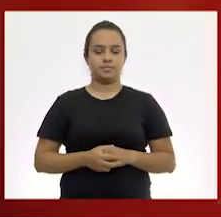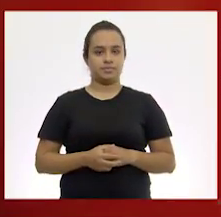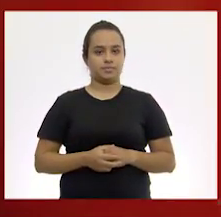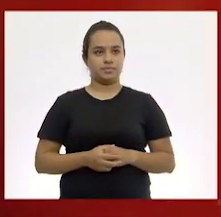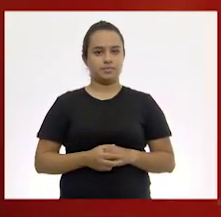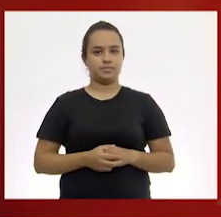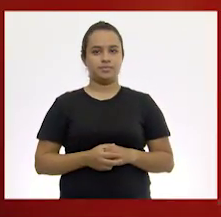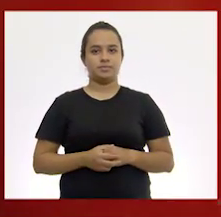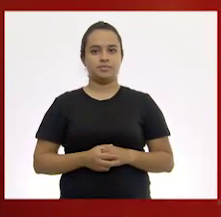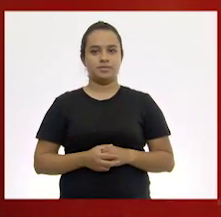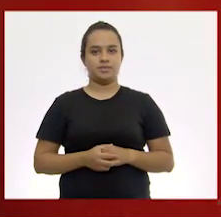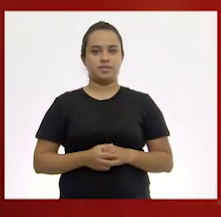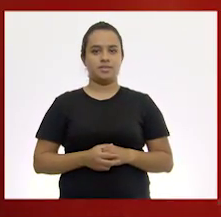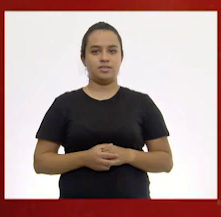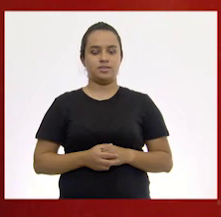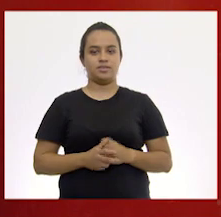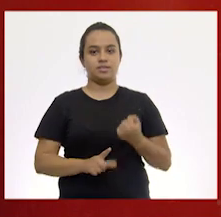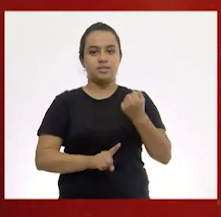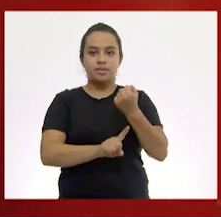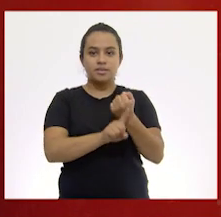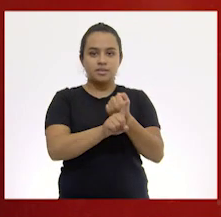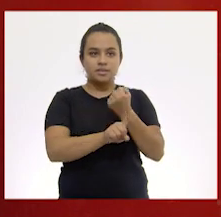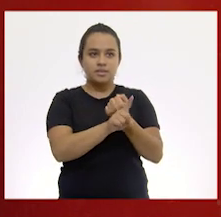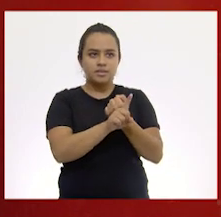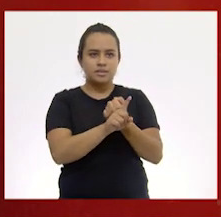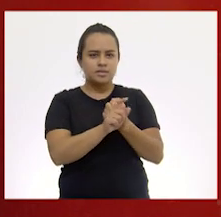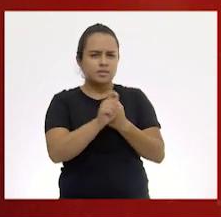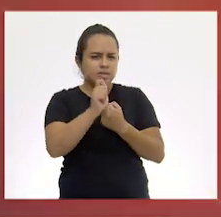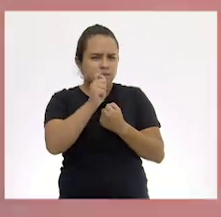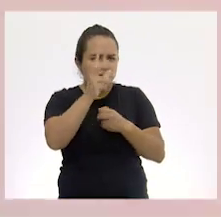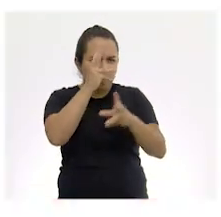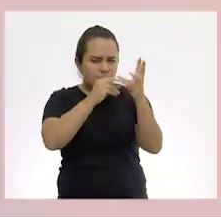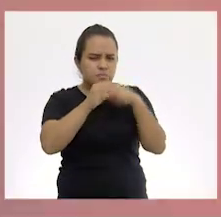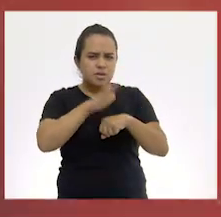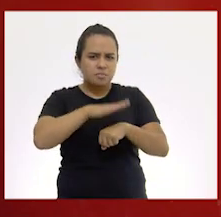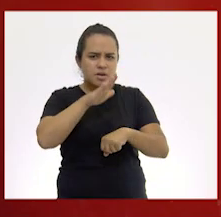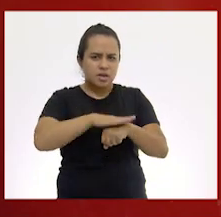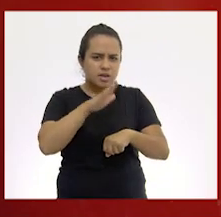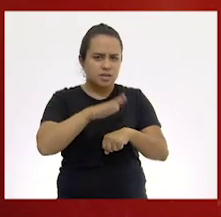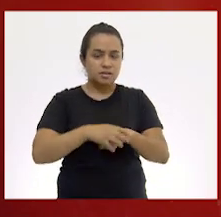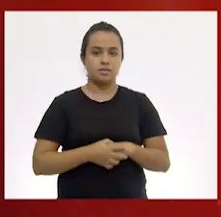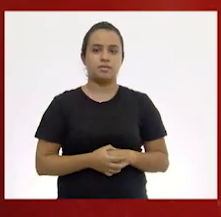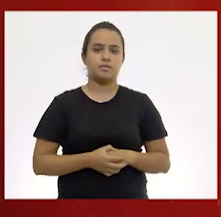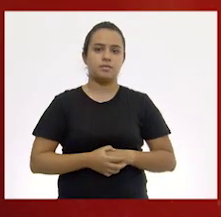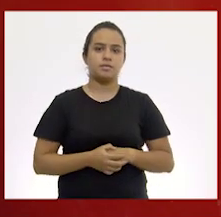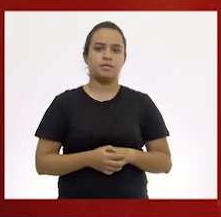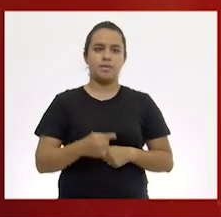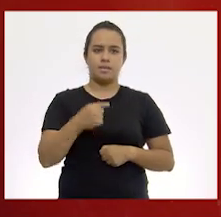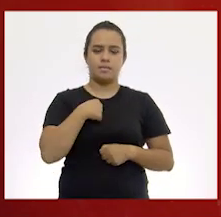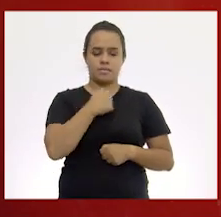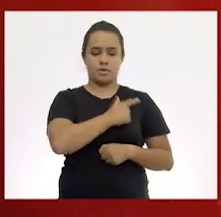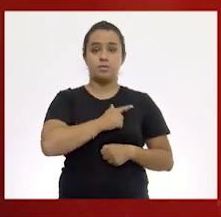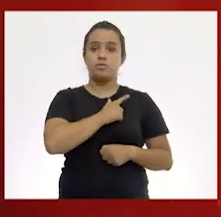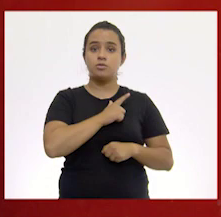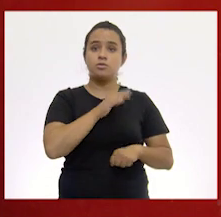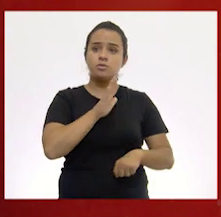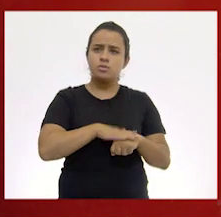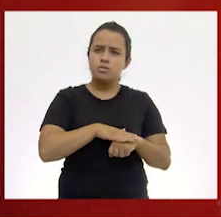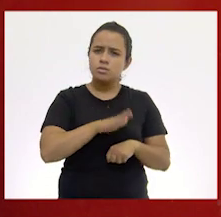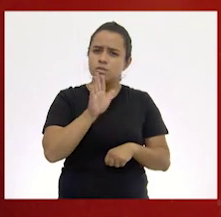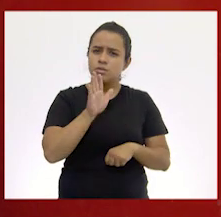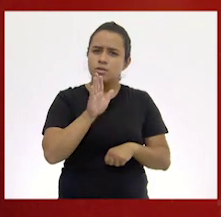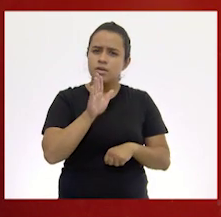el programa Aprendiendo en Casa me ha ido bien y he aprendido más. Lo que más me ha gustado de estar estudiando